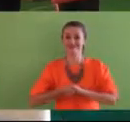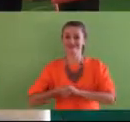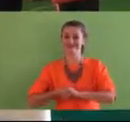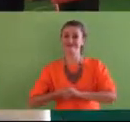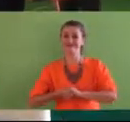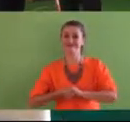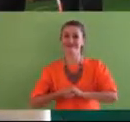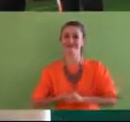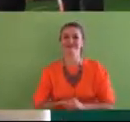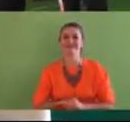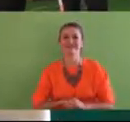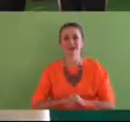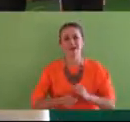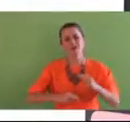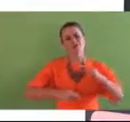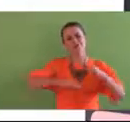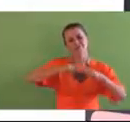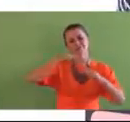solidaridad